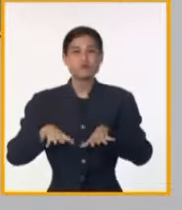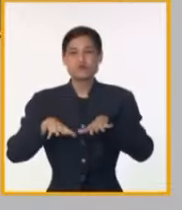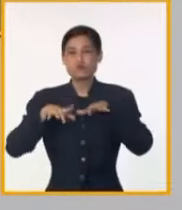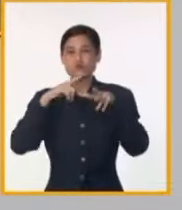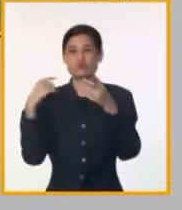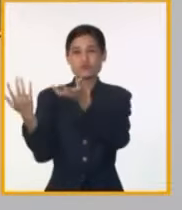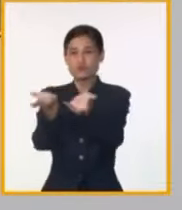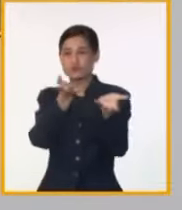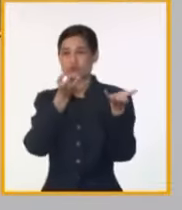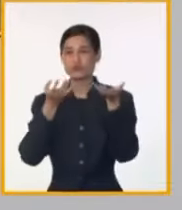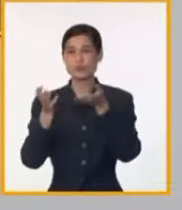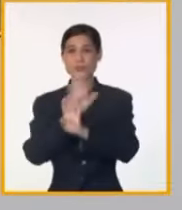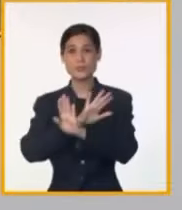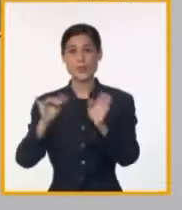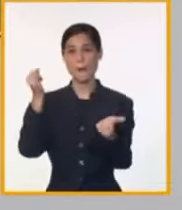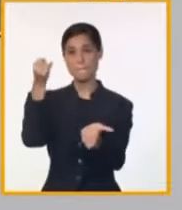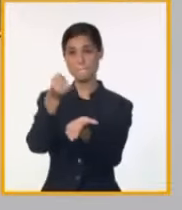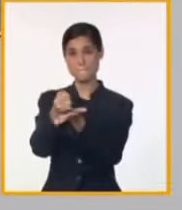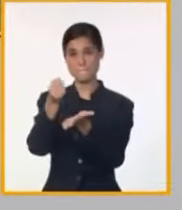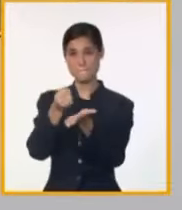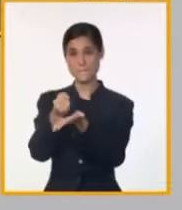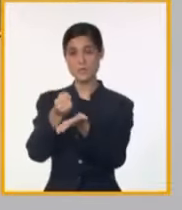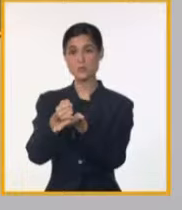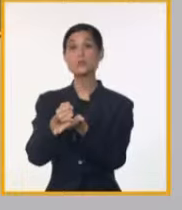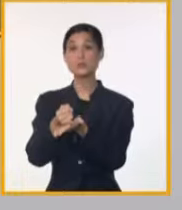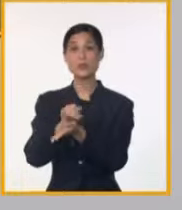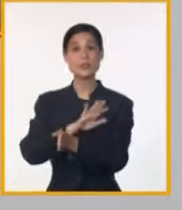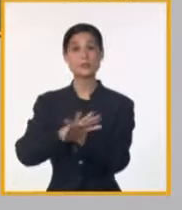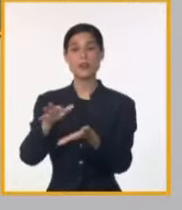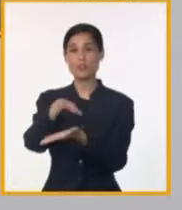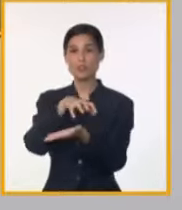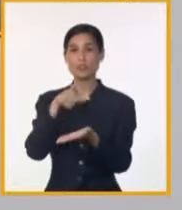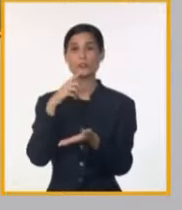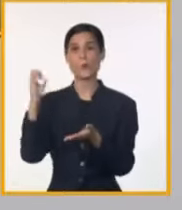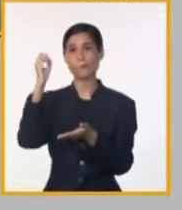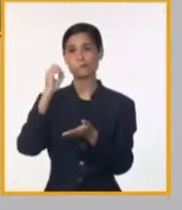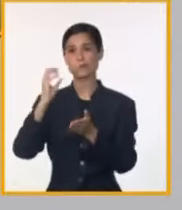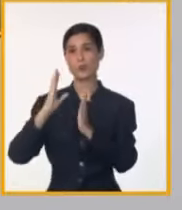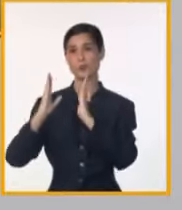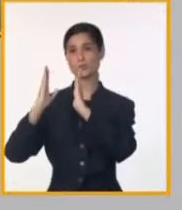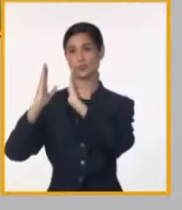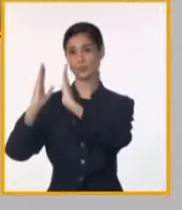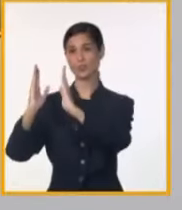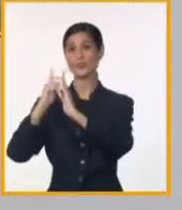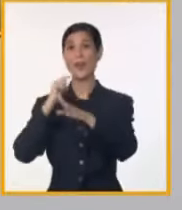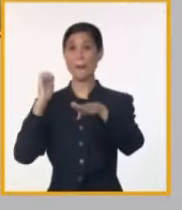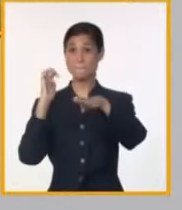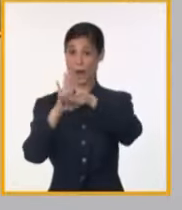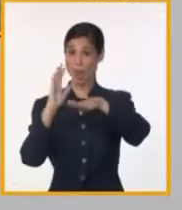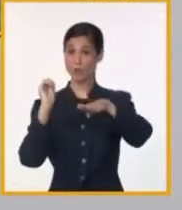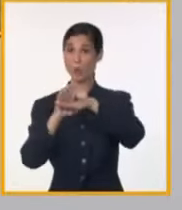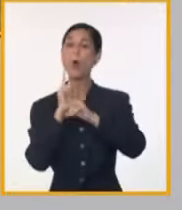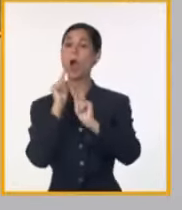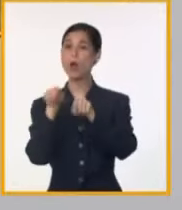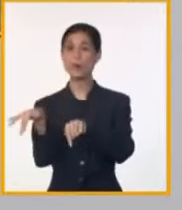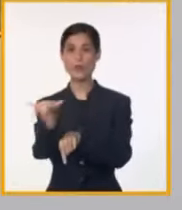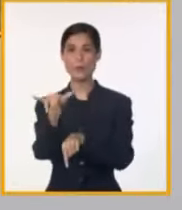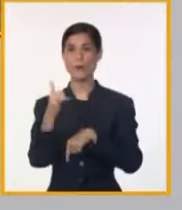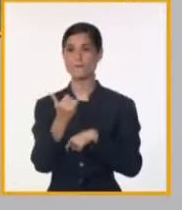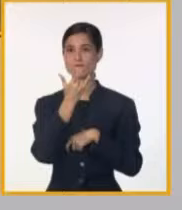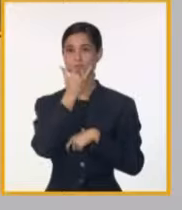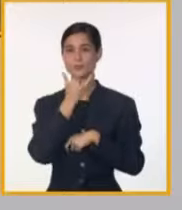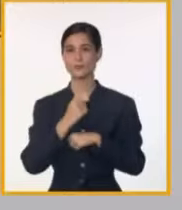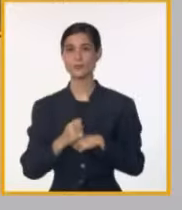comenzarán a partir del miércoles en la costa Norte occidental incluido el malecón habanero durante el resto del día de